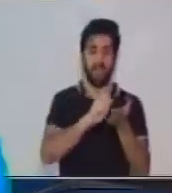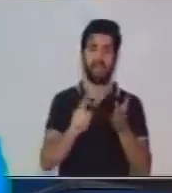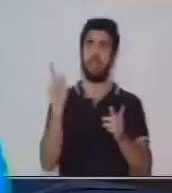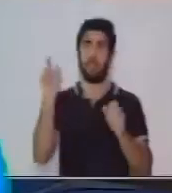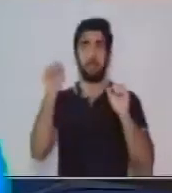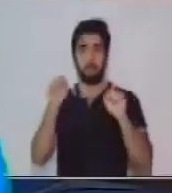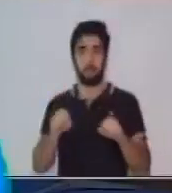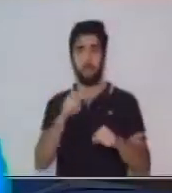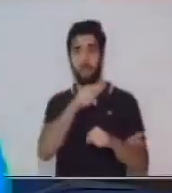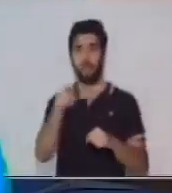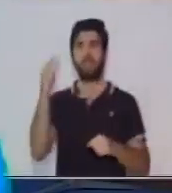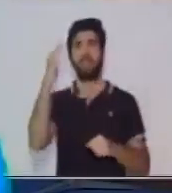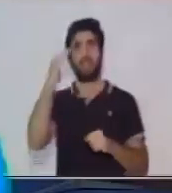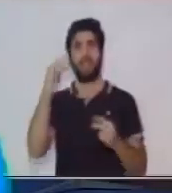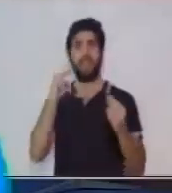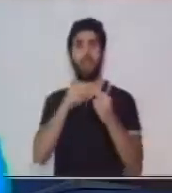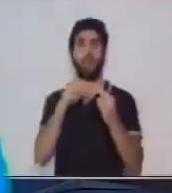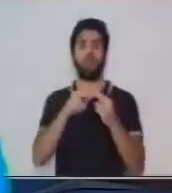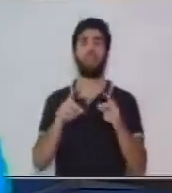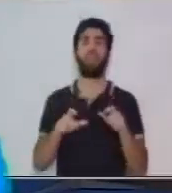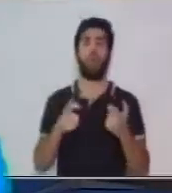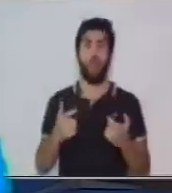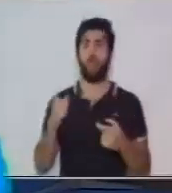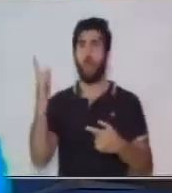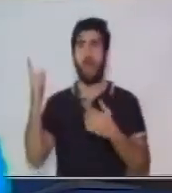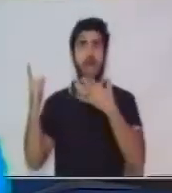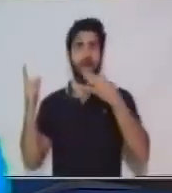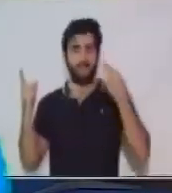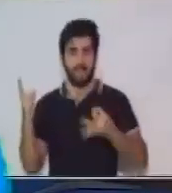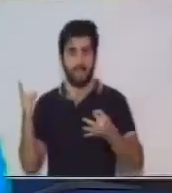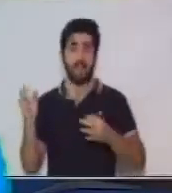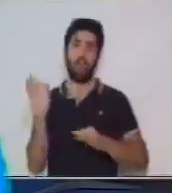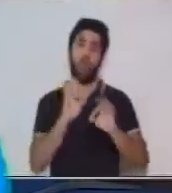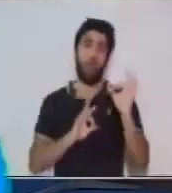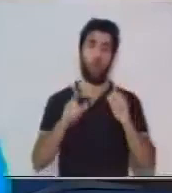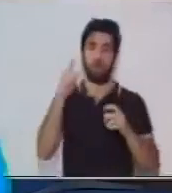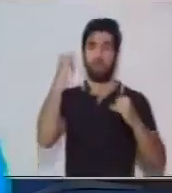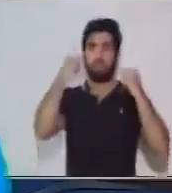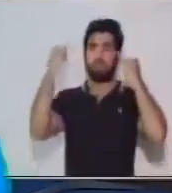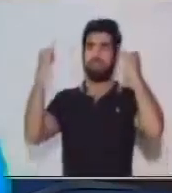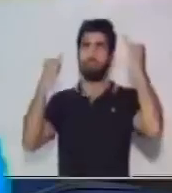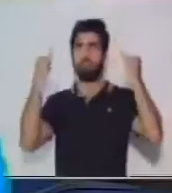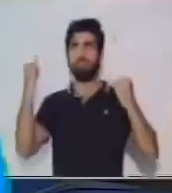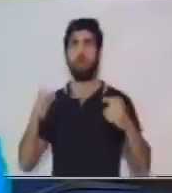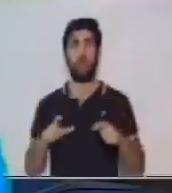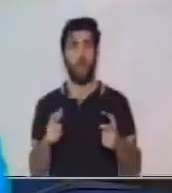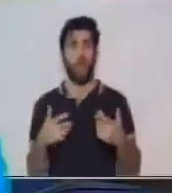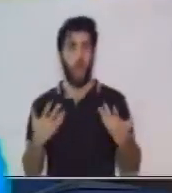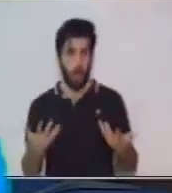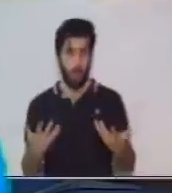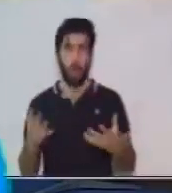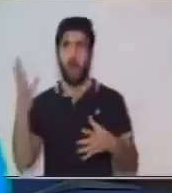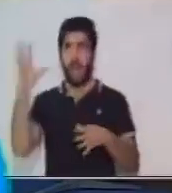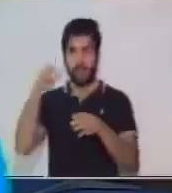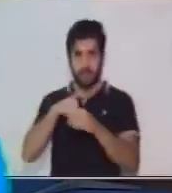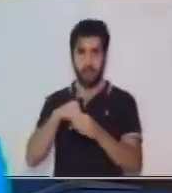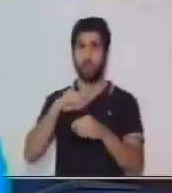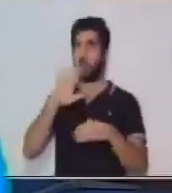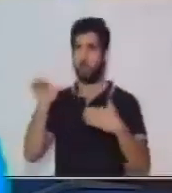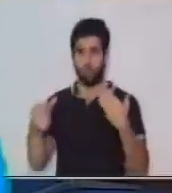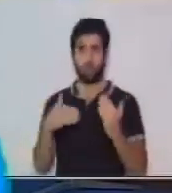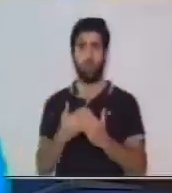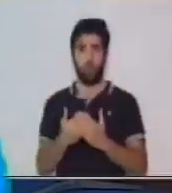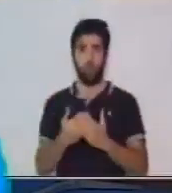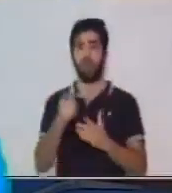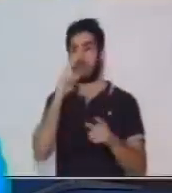a conocer eventos tanto reales como imaginarios. Dentro de esto también,